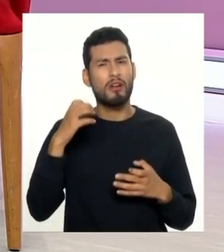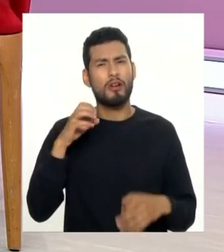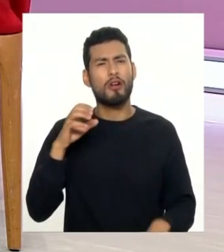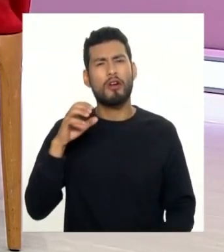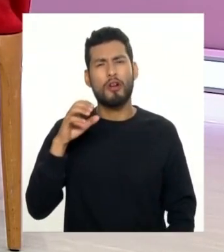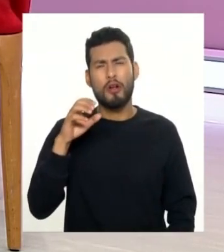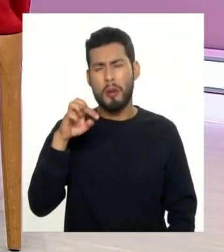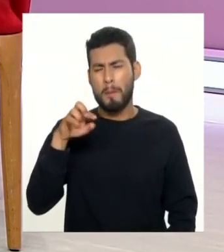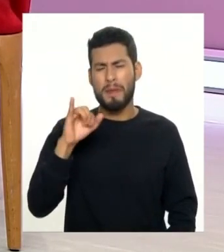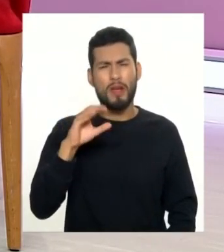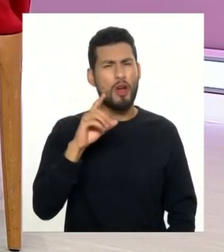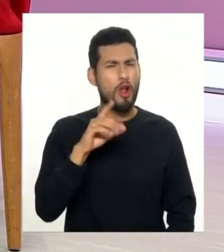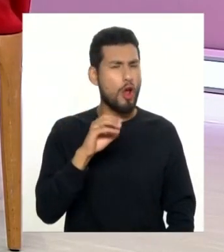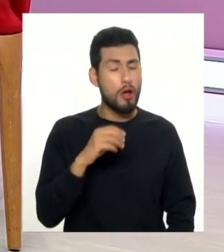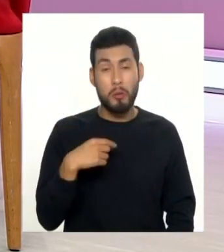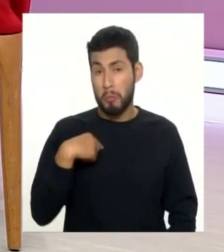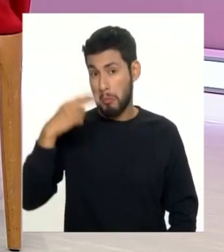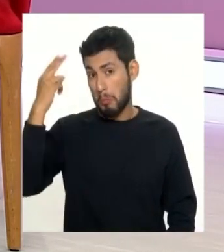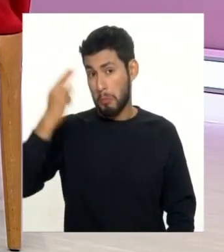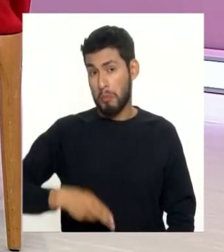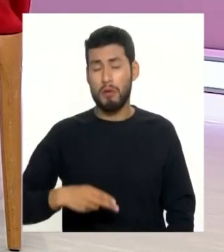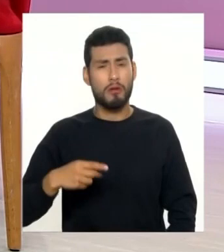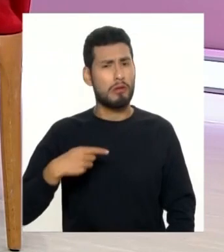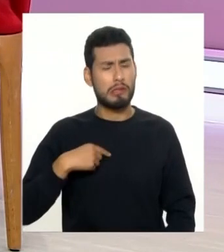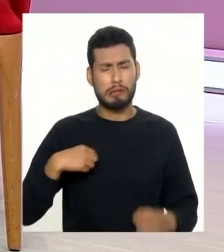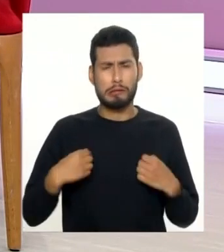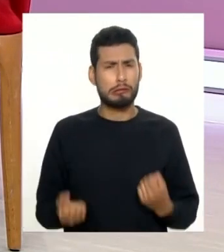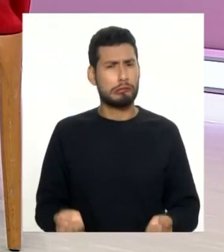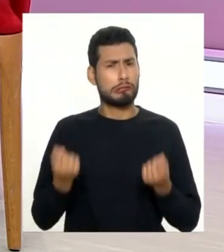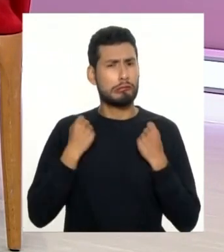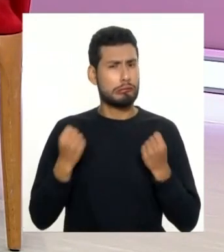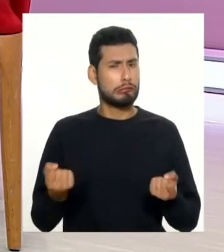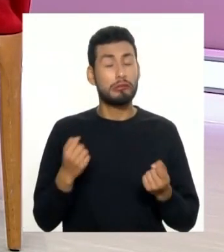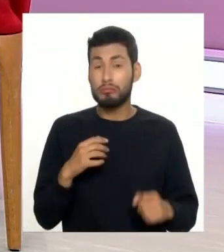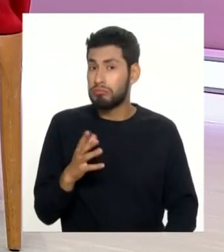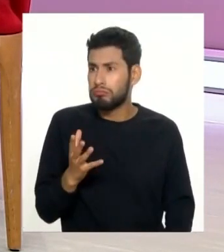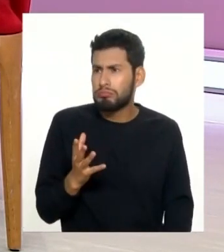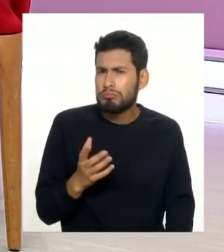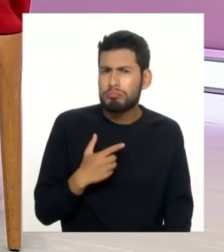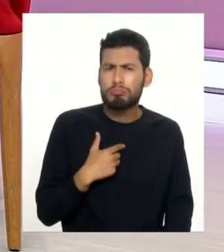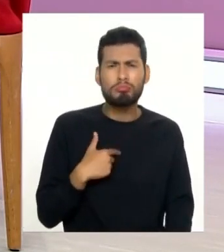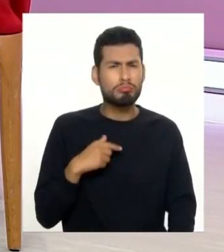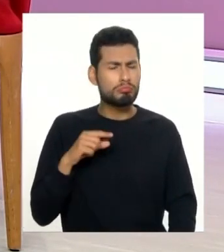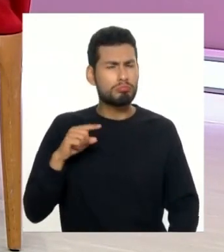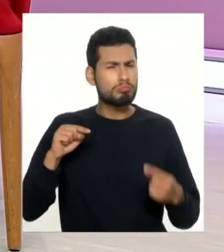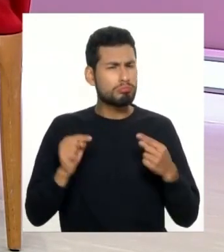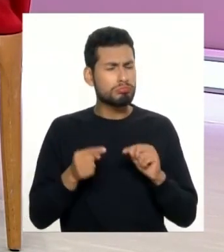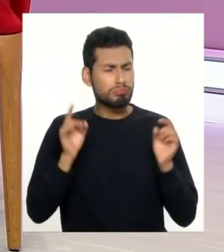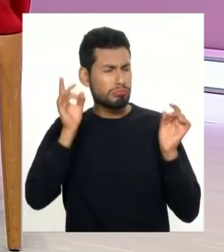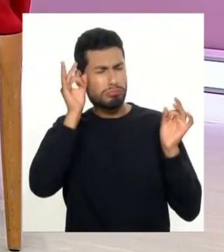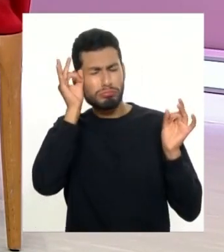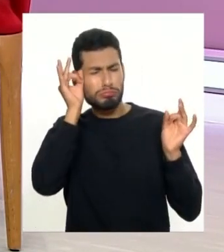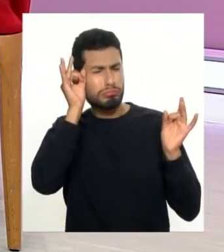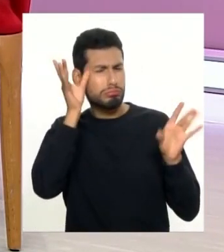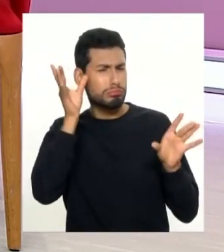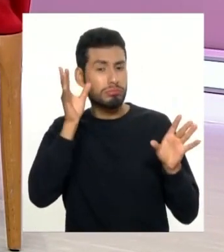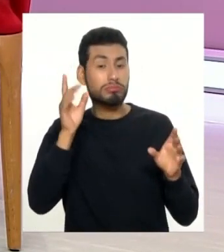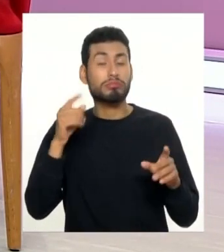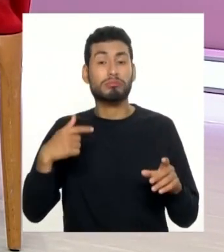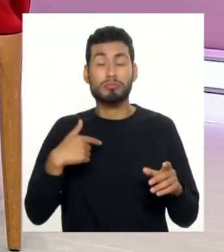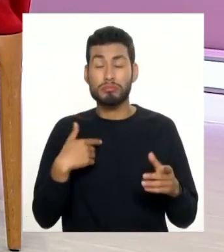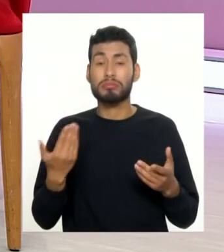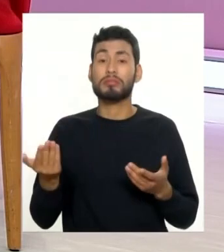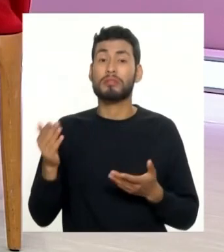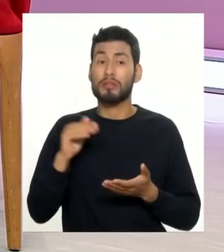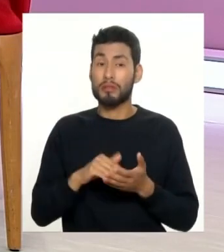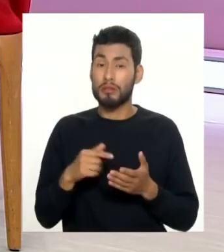loro. Y me prohibieron rotundamente que haga pesas. El tema es que los dolores empezaron terriblemente y regresé a hacer las